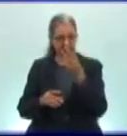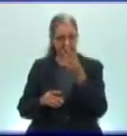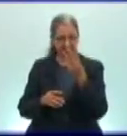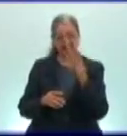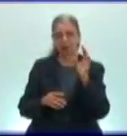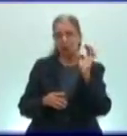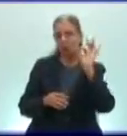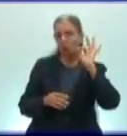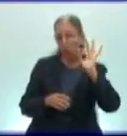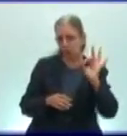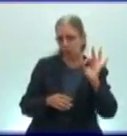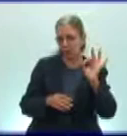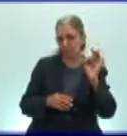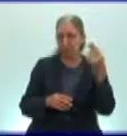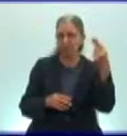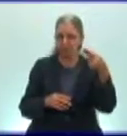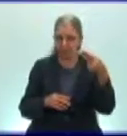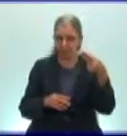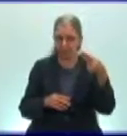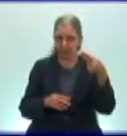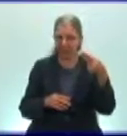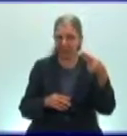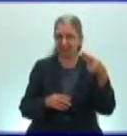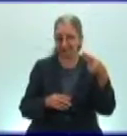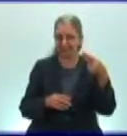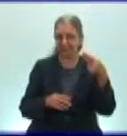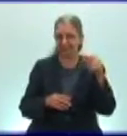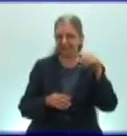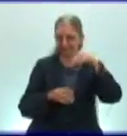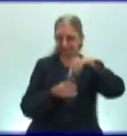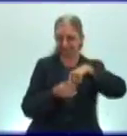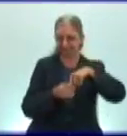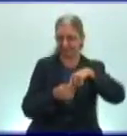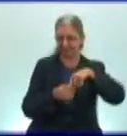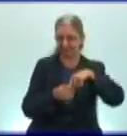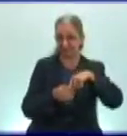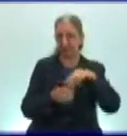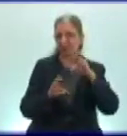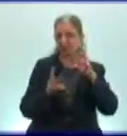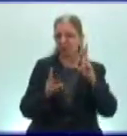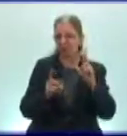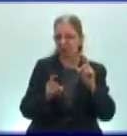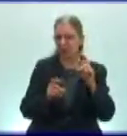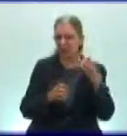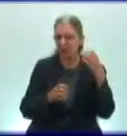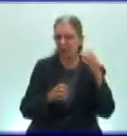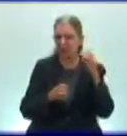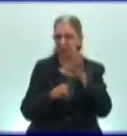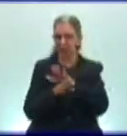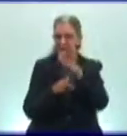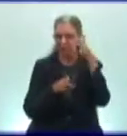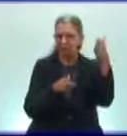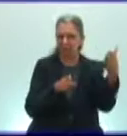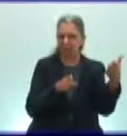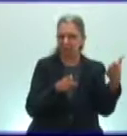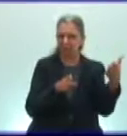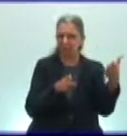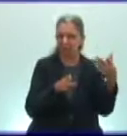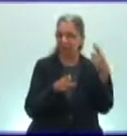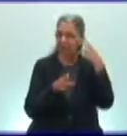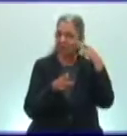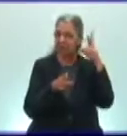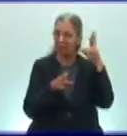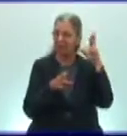Como el átomo de oxígeno tiene 8 protones en su núcleo, ¿cuántos electrones tiene en su envoltura?